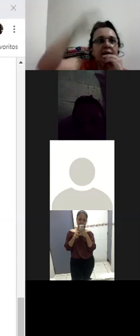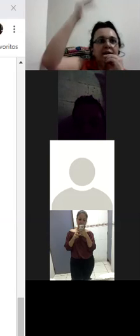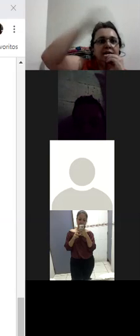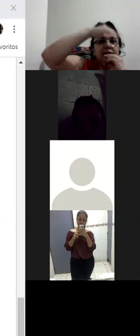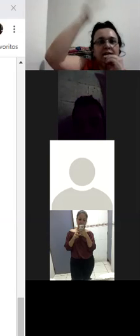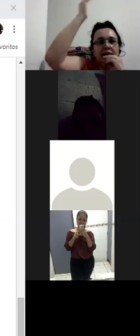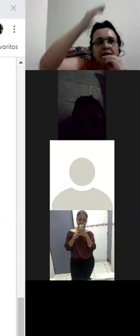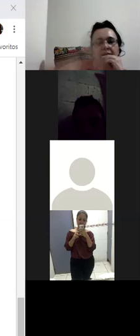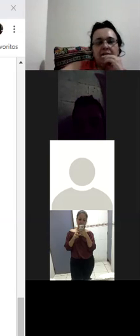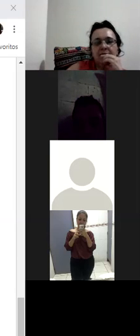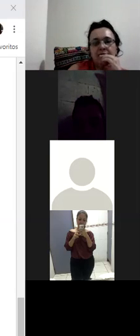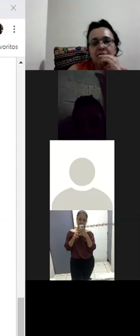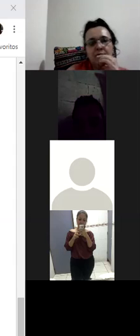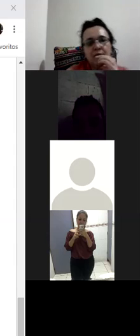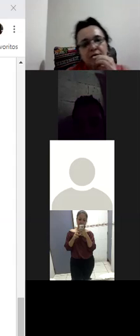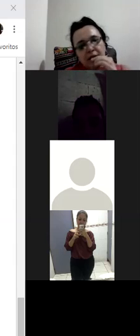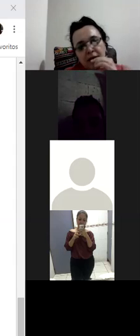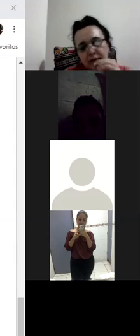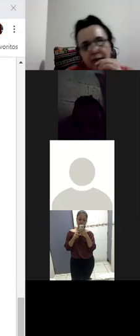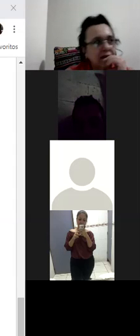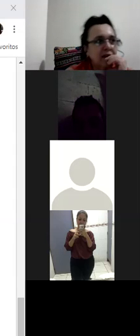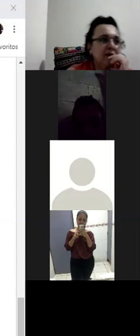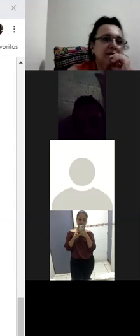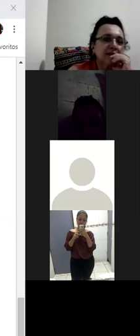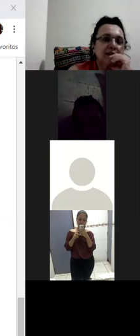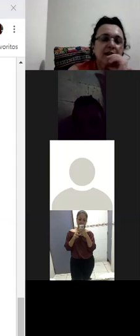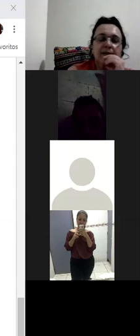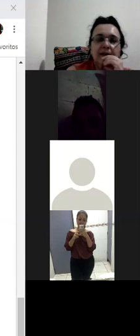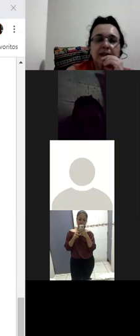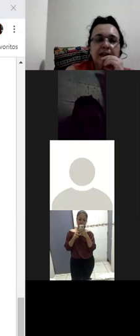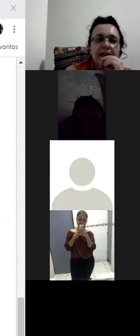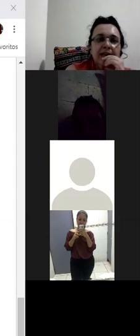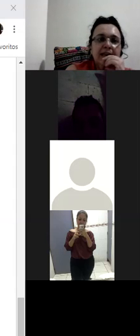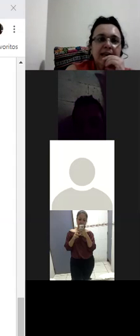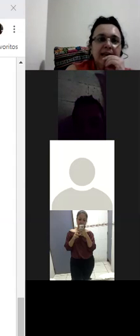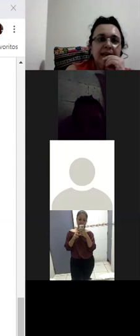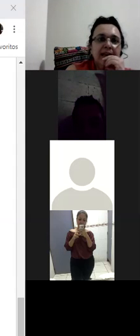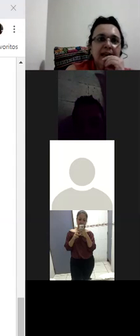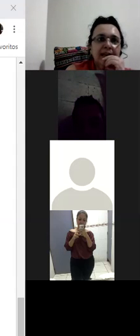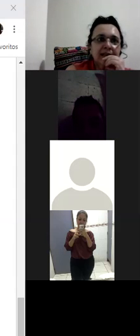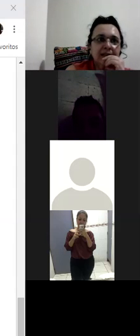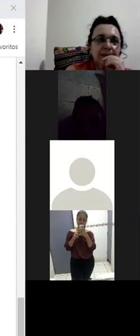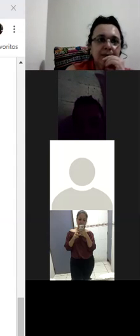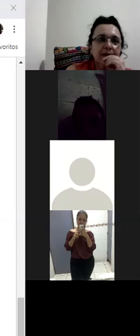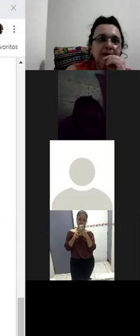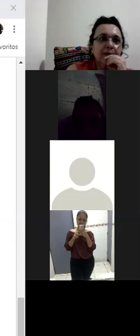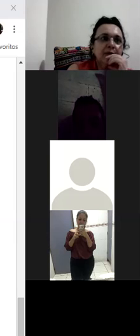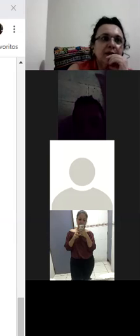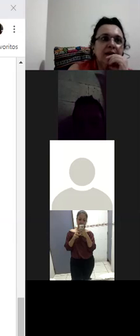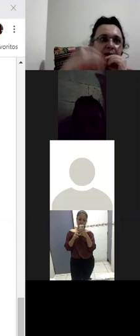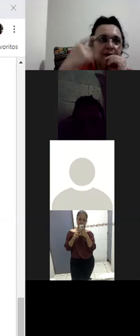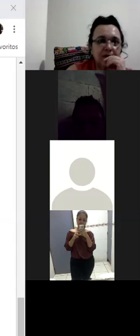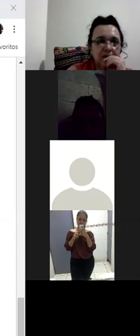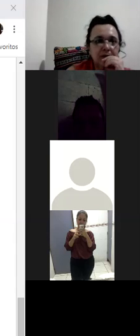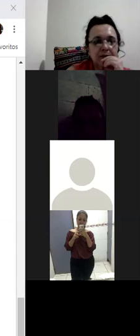los países que quedan en el hemisferio norte no es de irlos a visitar. En esas épocas es bueno